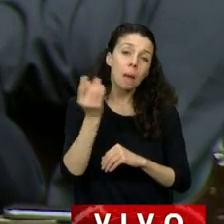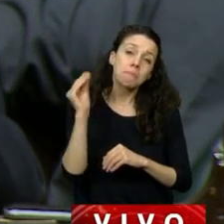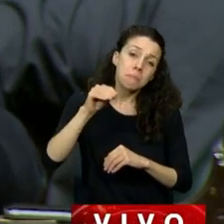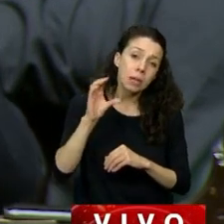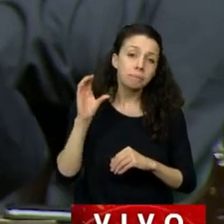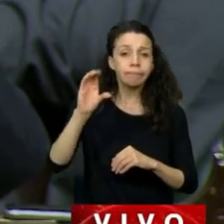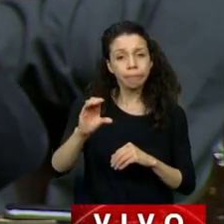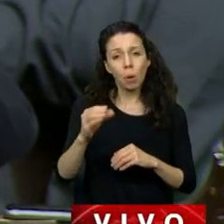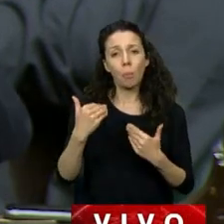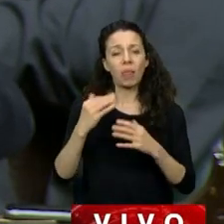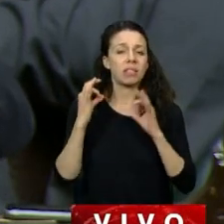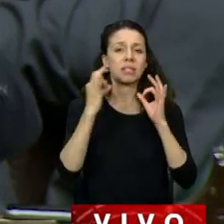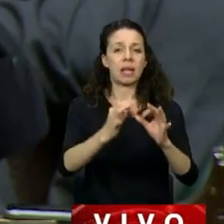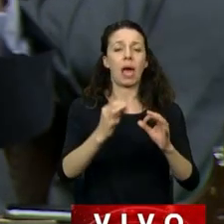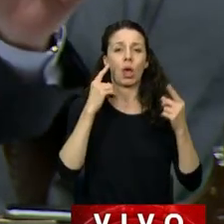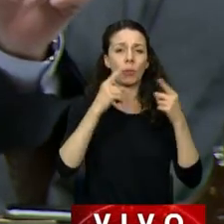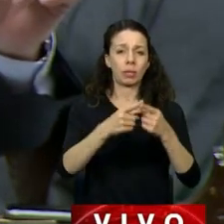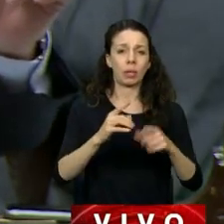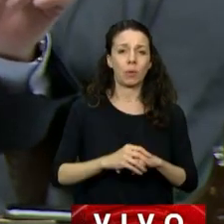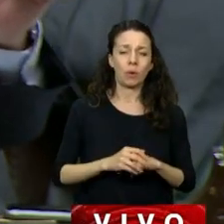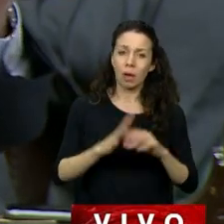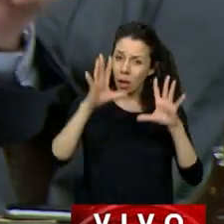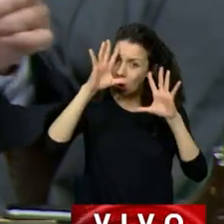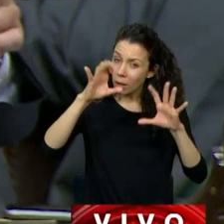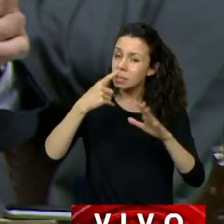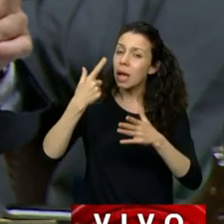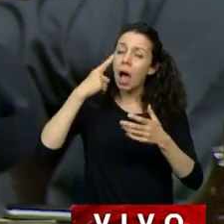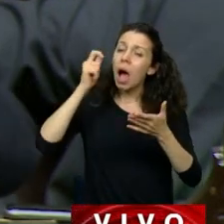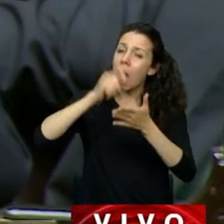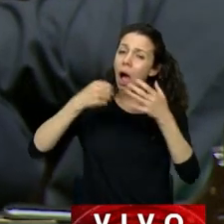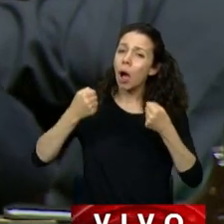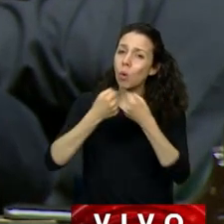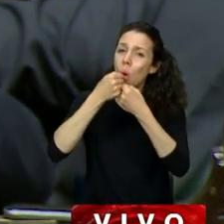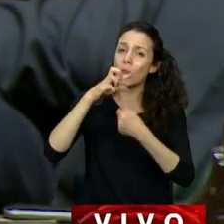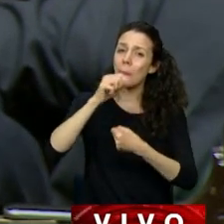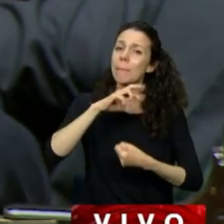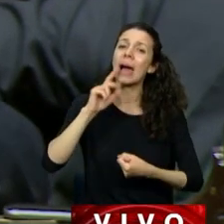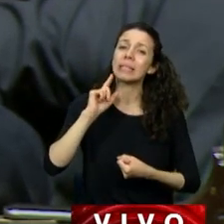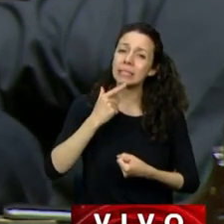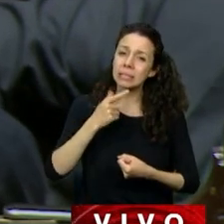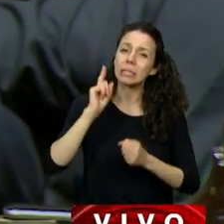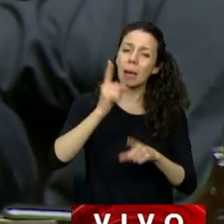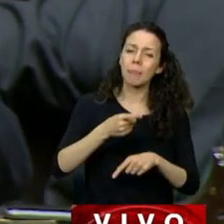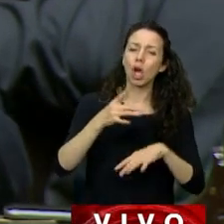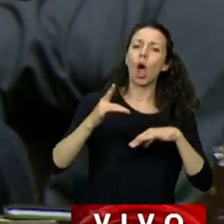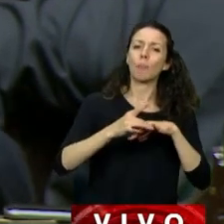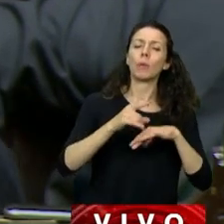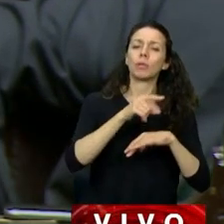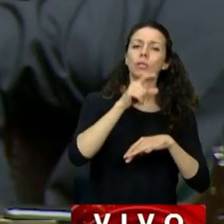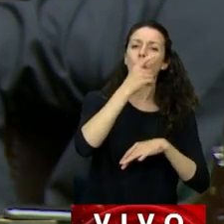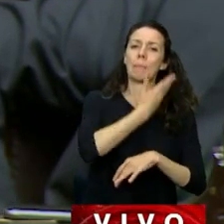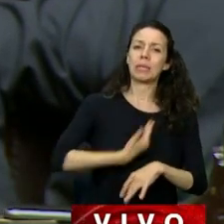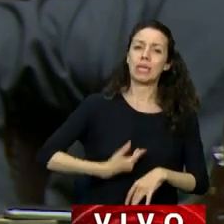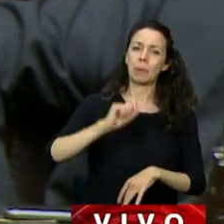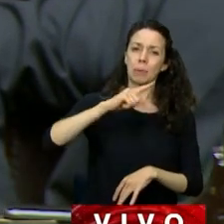Compromiso del Acuerdo de París, compromiso internacional de la Argentina, como el Acuerdo de París, y el compromiso que el presidente de la República dijo ahí el